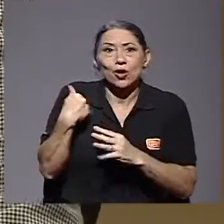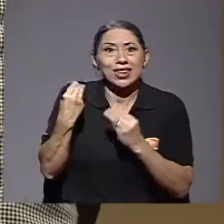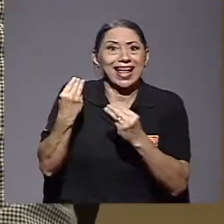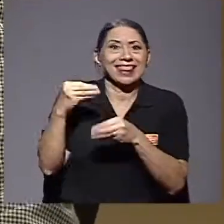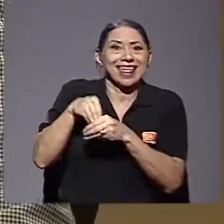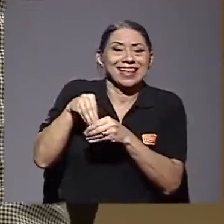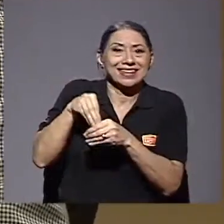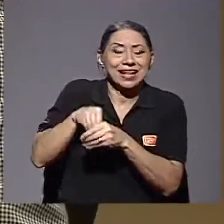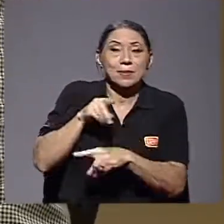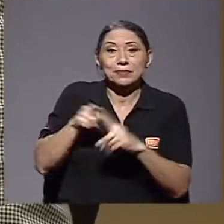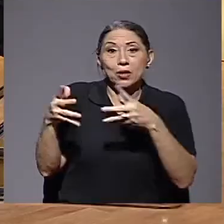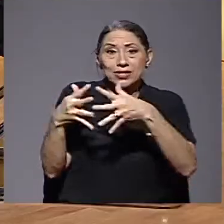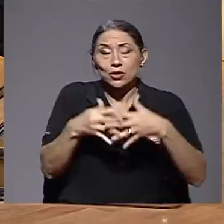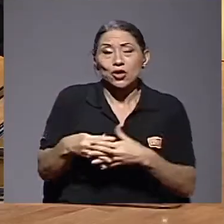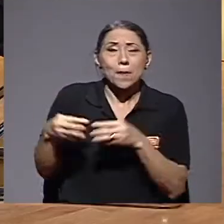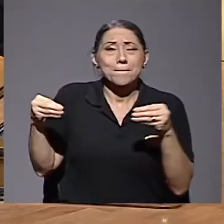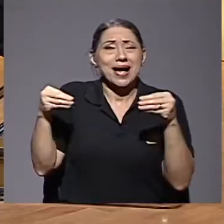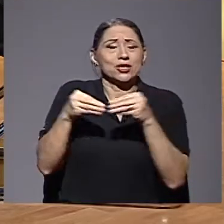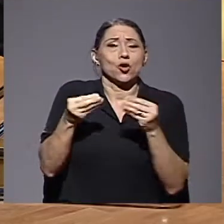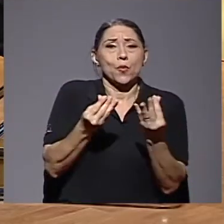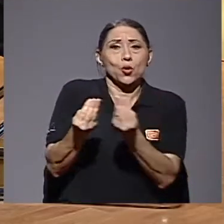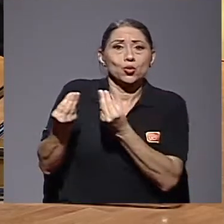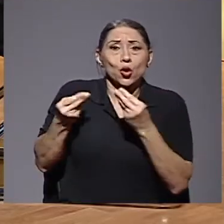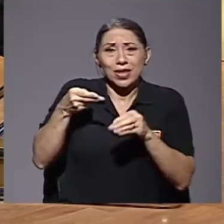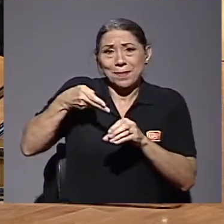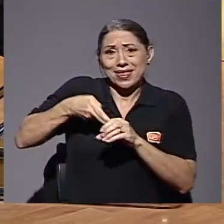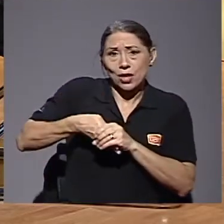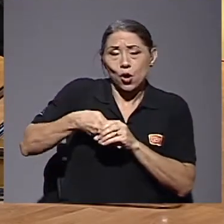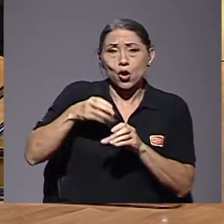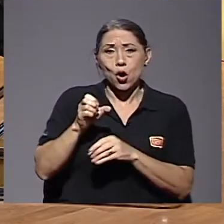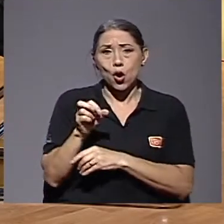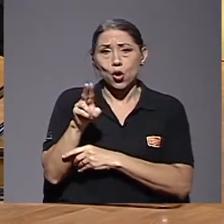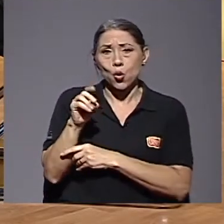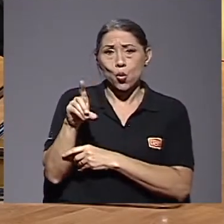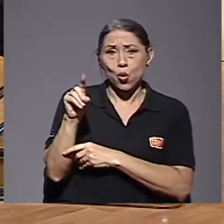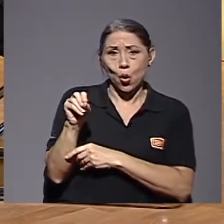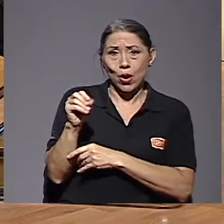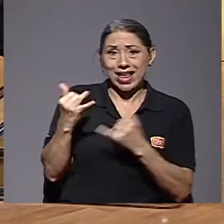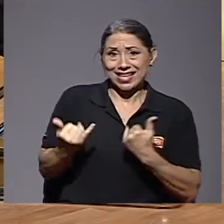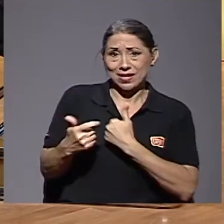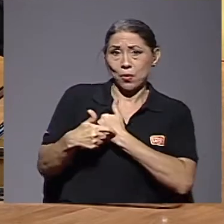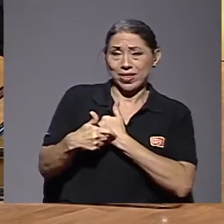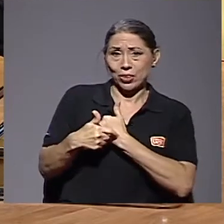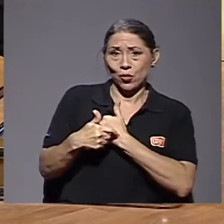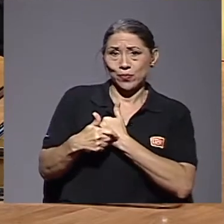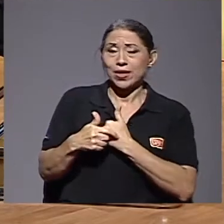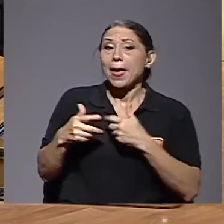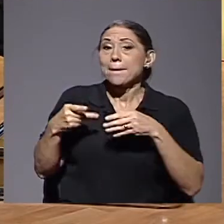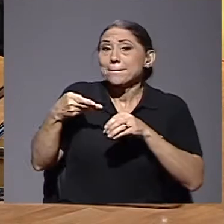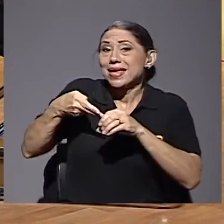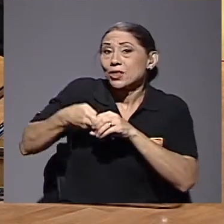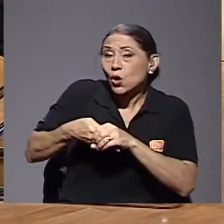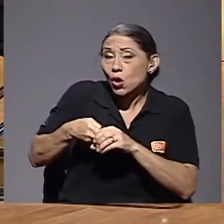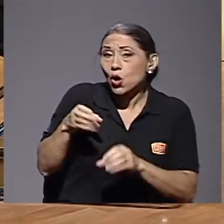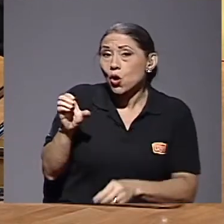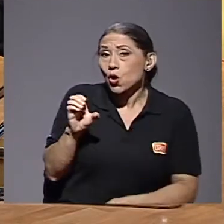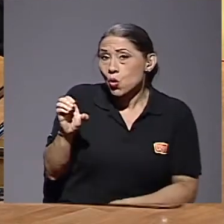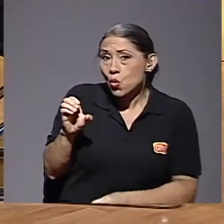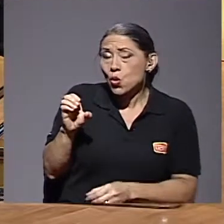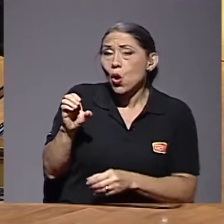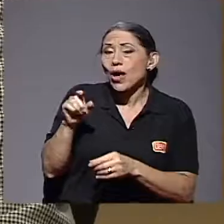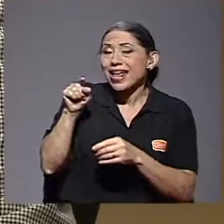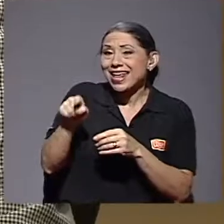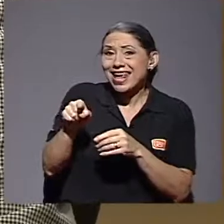el mayor productor de petróleo crudo en este momento. Petróleo crudo condensado que produce a base